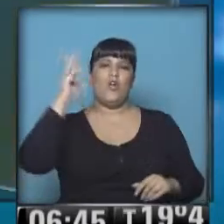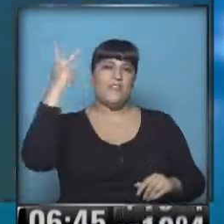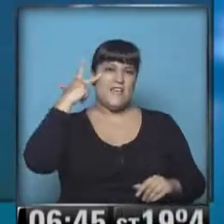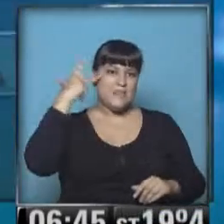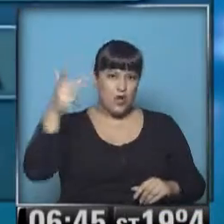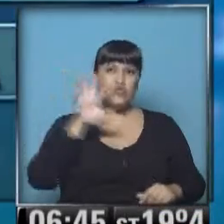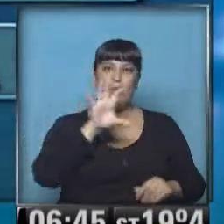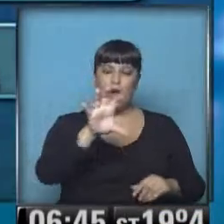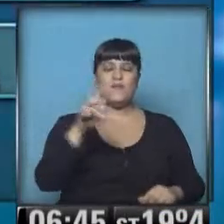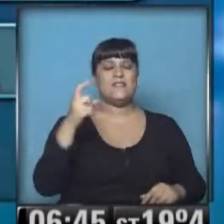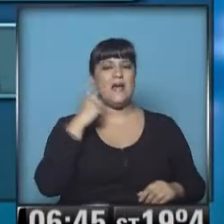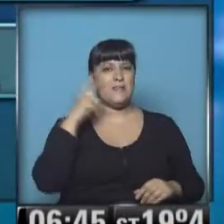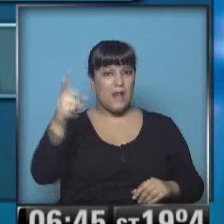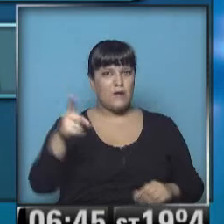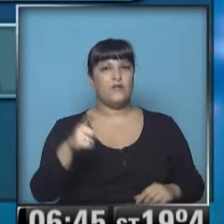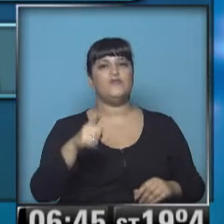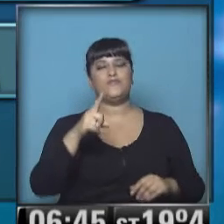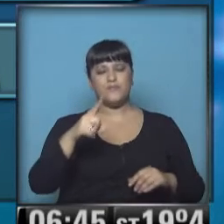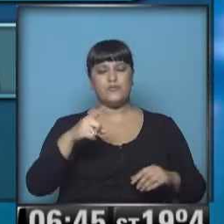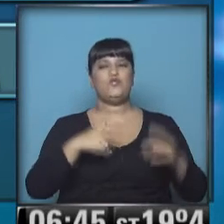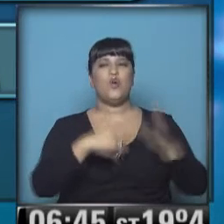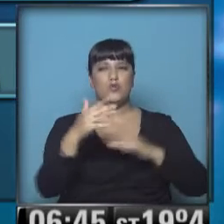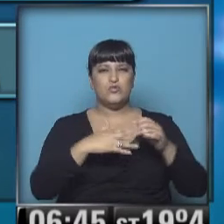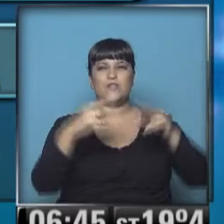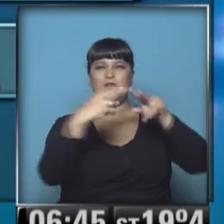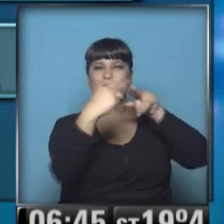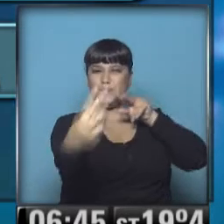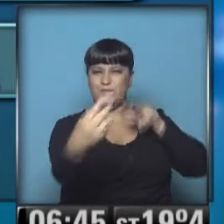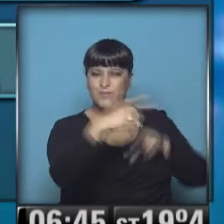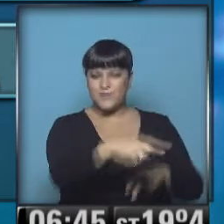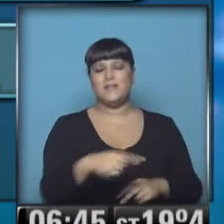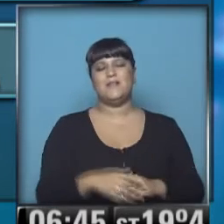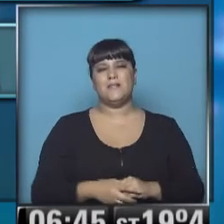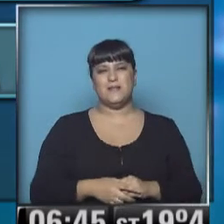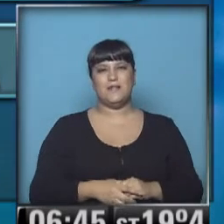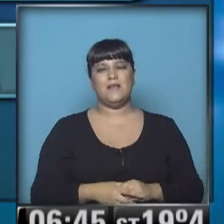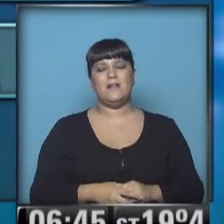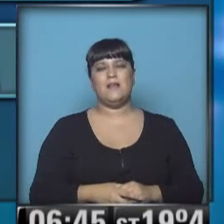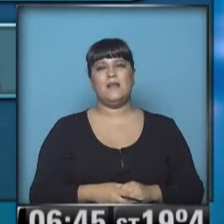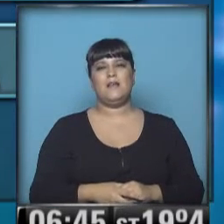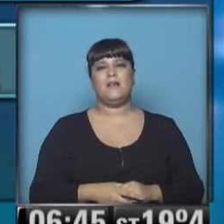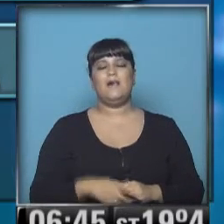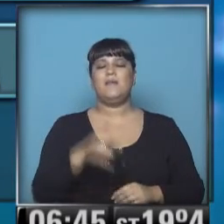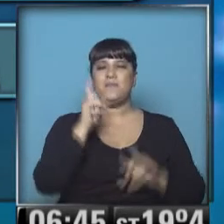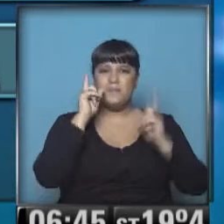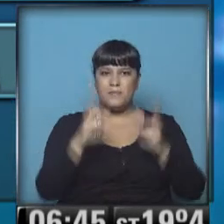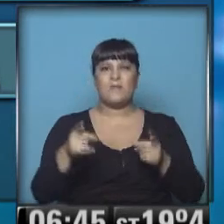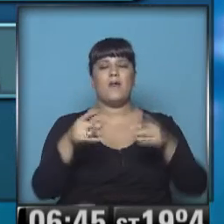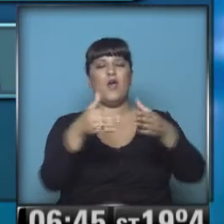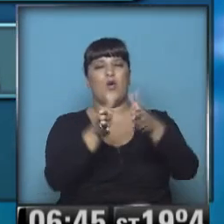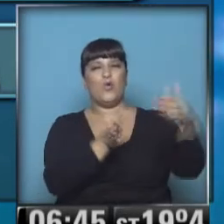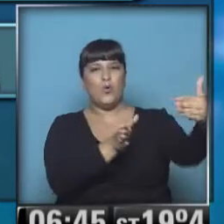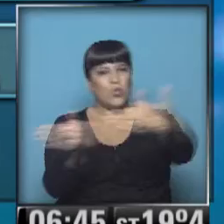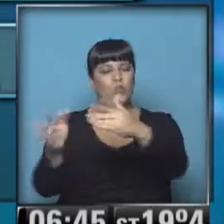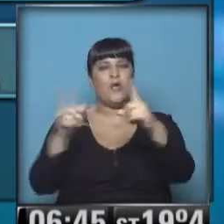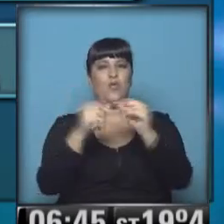Entre Ríos. Se está construyendo una autovía, kilómetro 14.500, zona también de empalme con ruta nacional 12